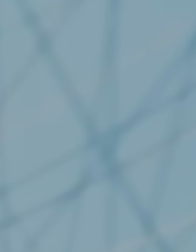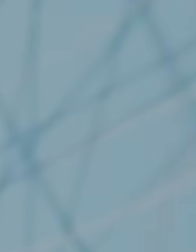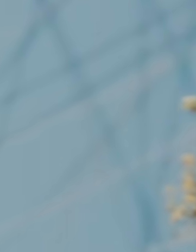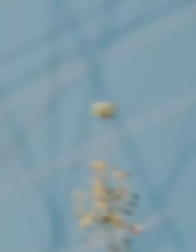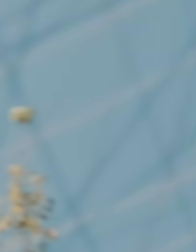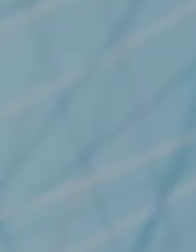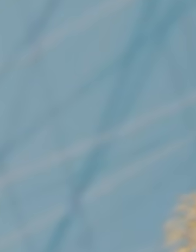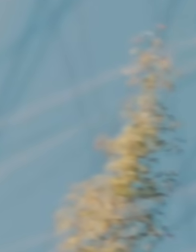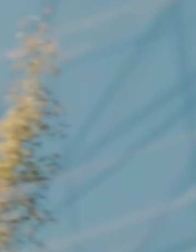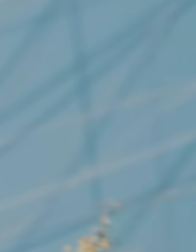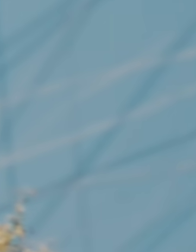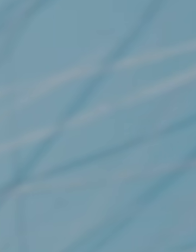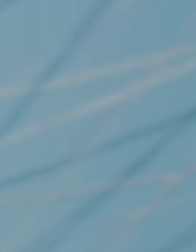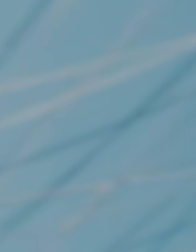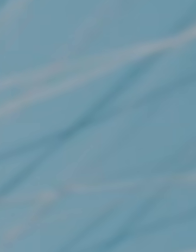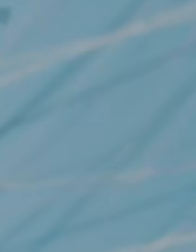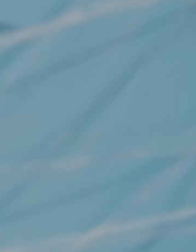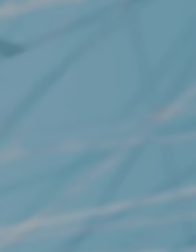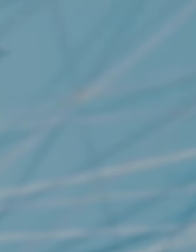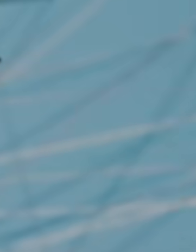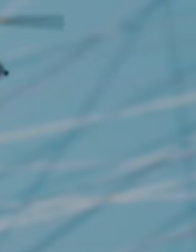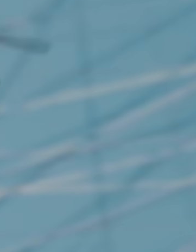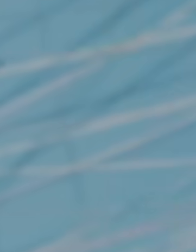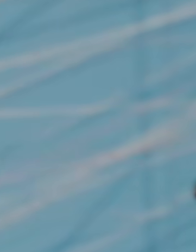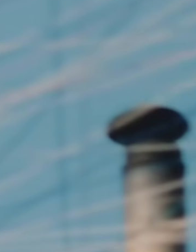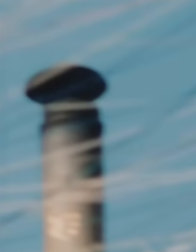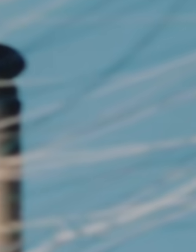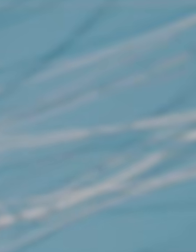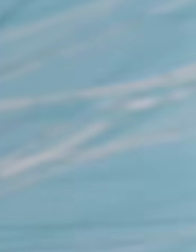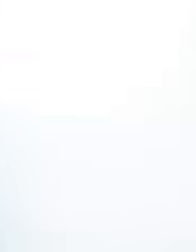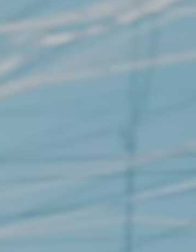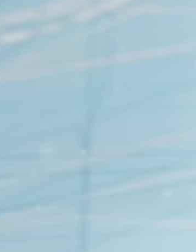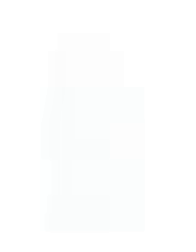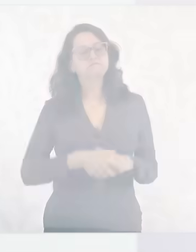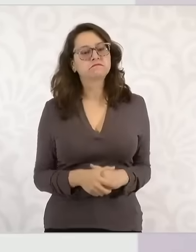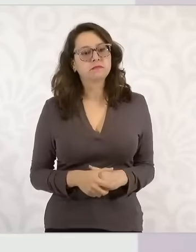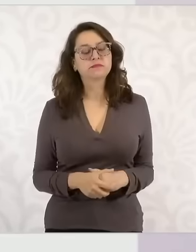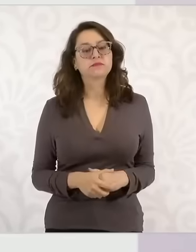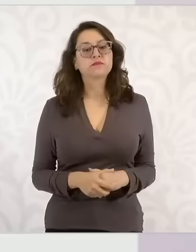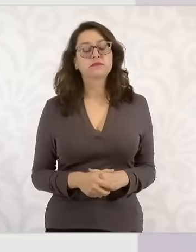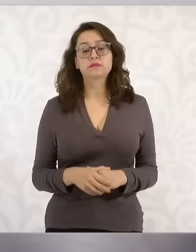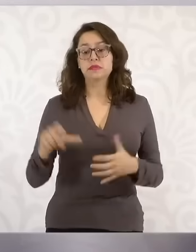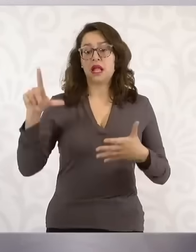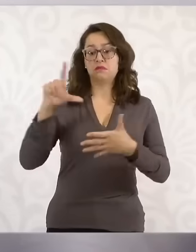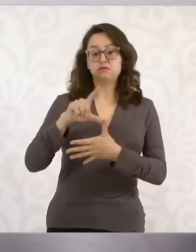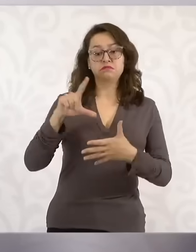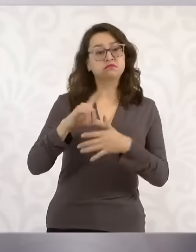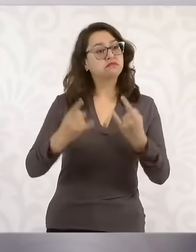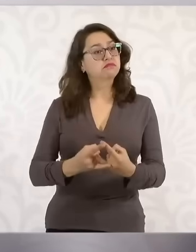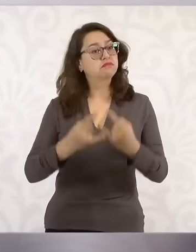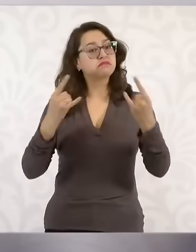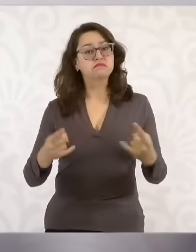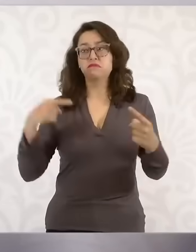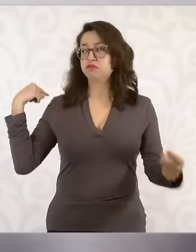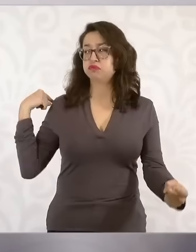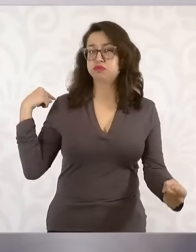un prepotente atentado a la soberanía del pueblo de Venezuela. Hoy, en la conferencia de prensa, la presidenta